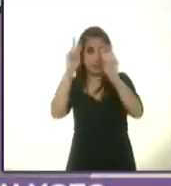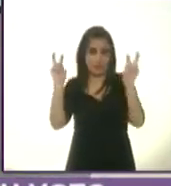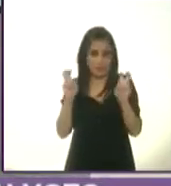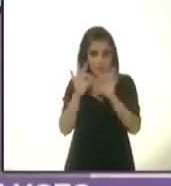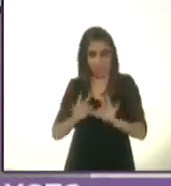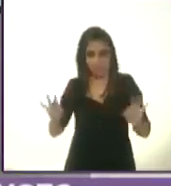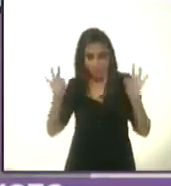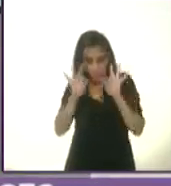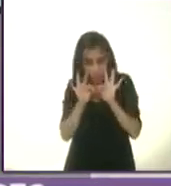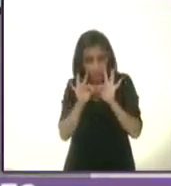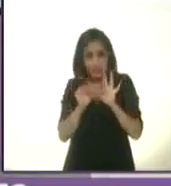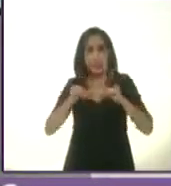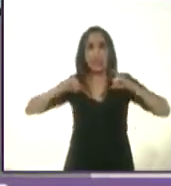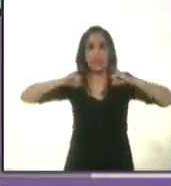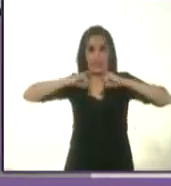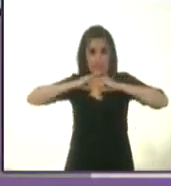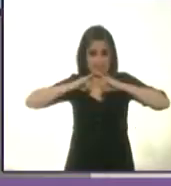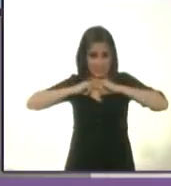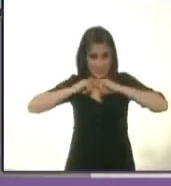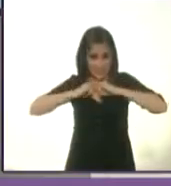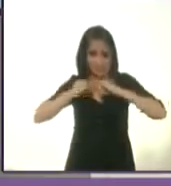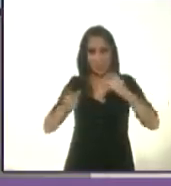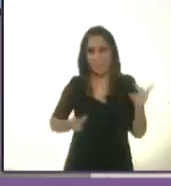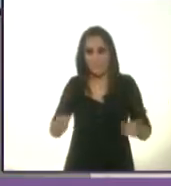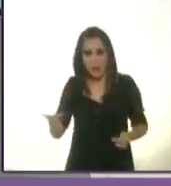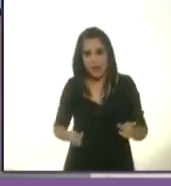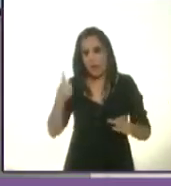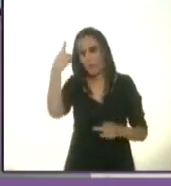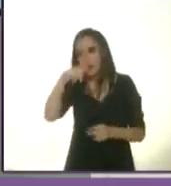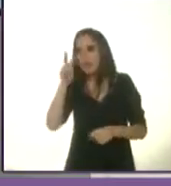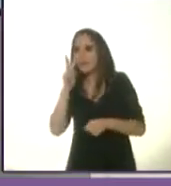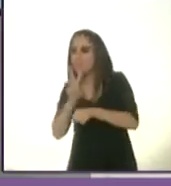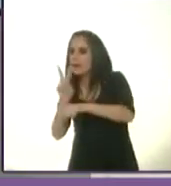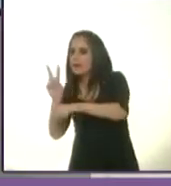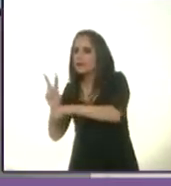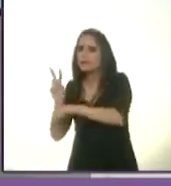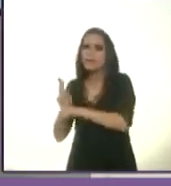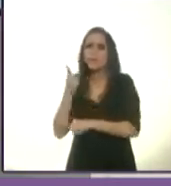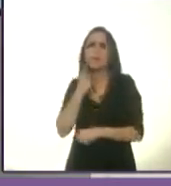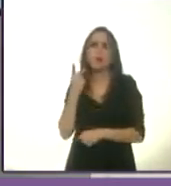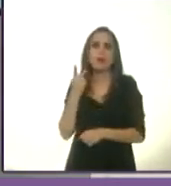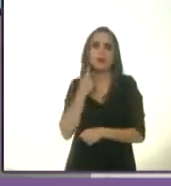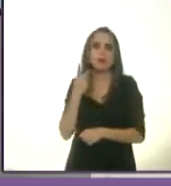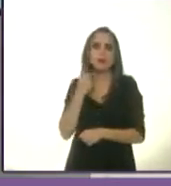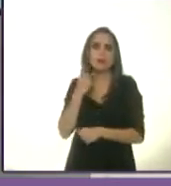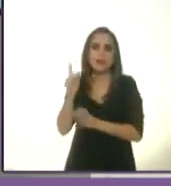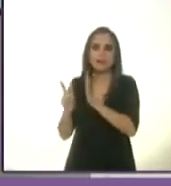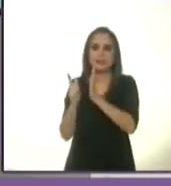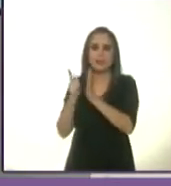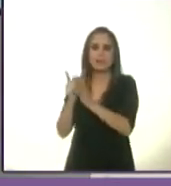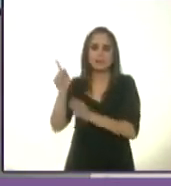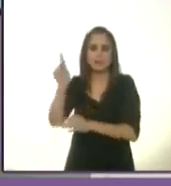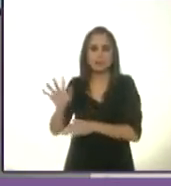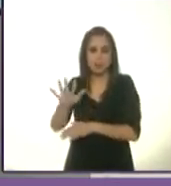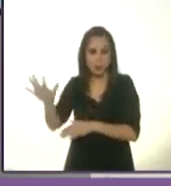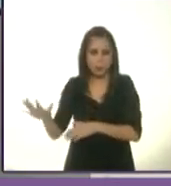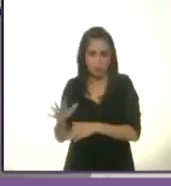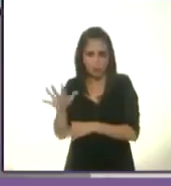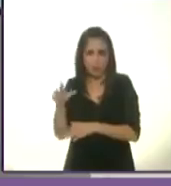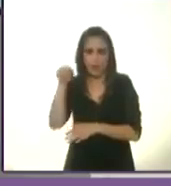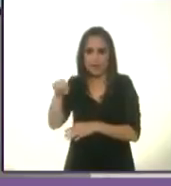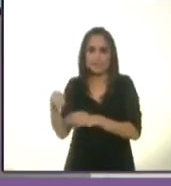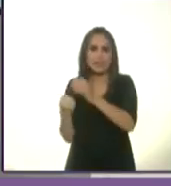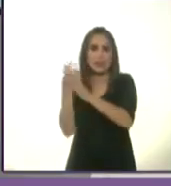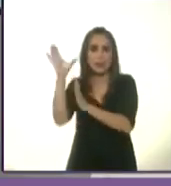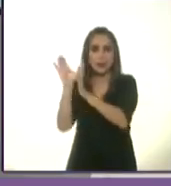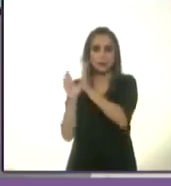importante y tuto de planeación y verificación de políticas públicas que es un ordenamiento que viene también en nuestra nueva constitución